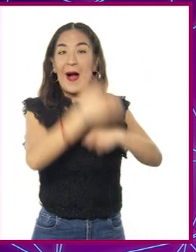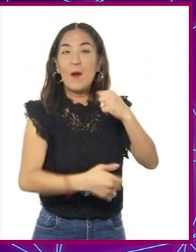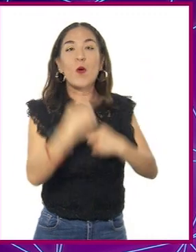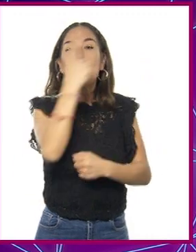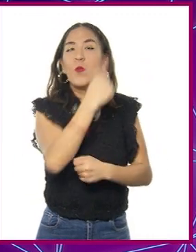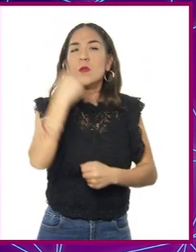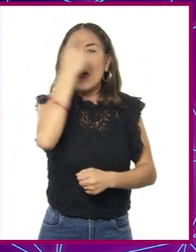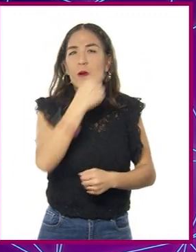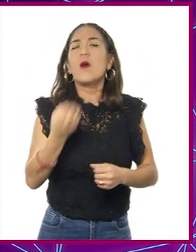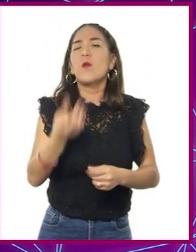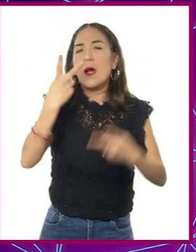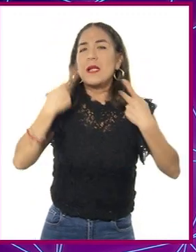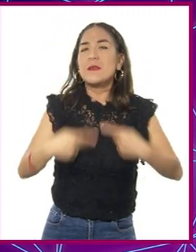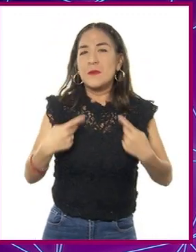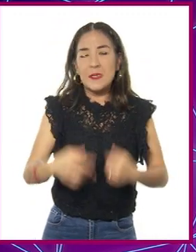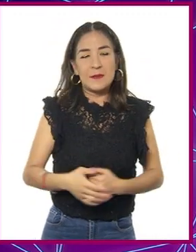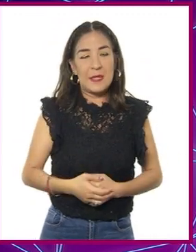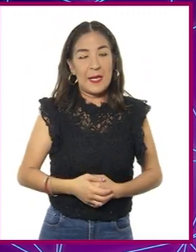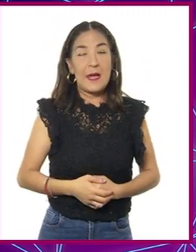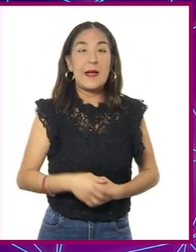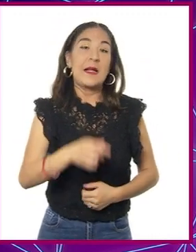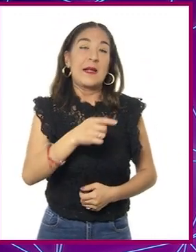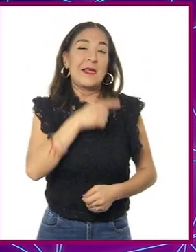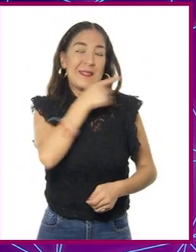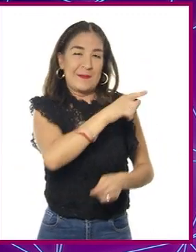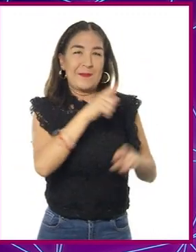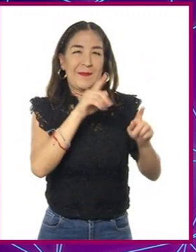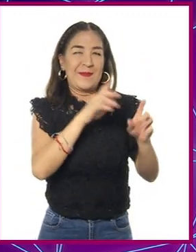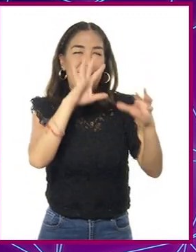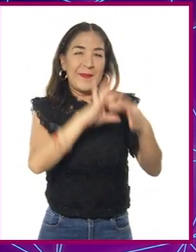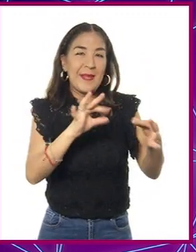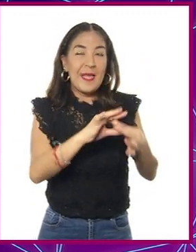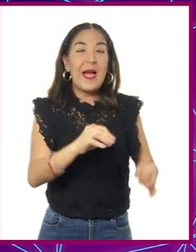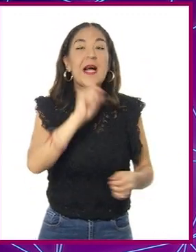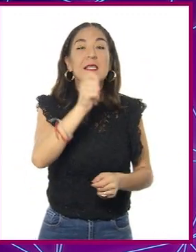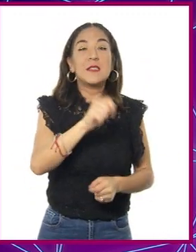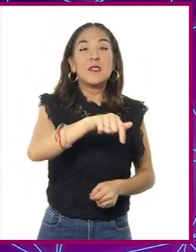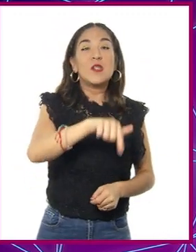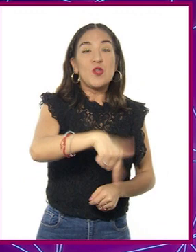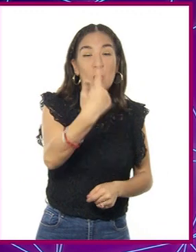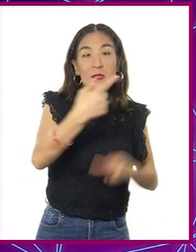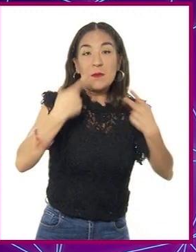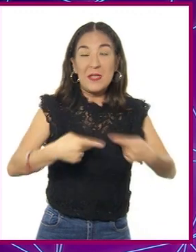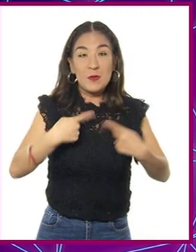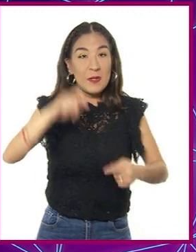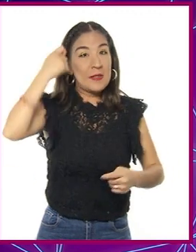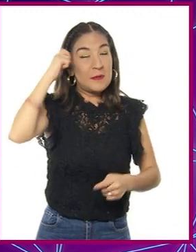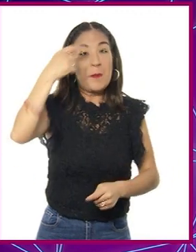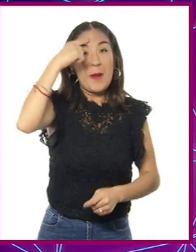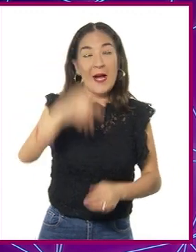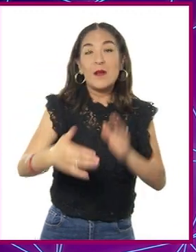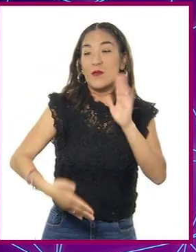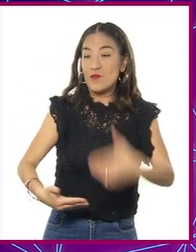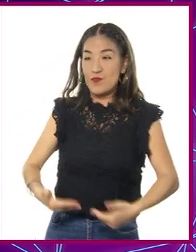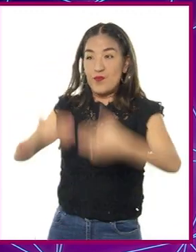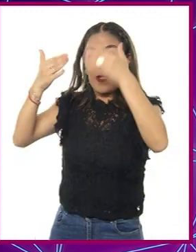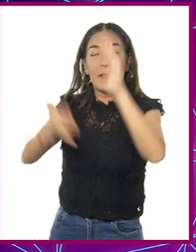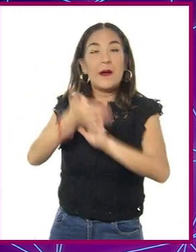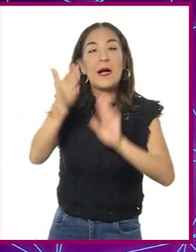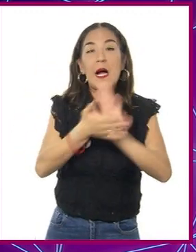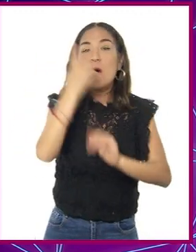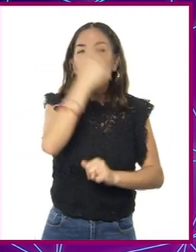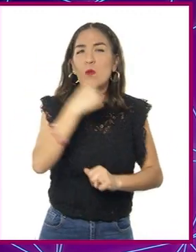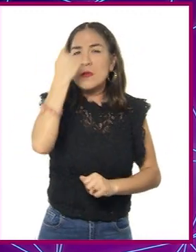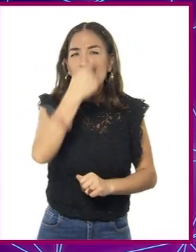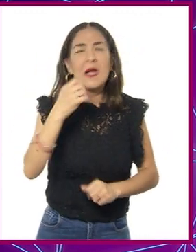La gráfica indica que se requieren 12 albañiles para construir el muro en 1 hora. Y si se desea terminar el muro en 6